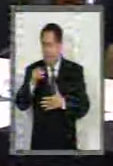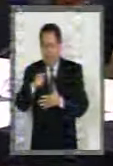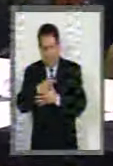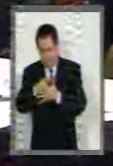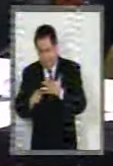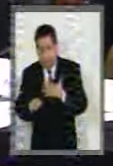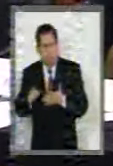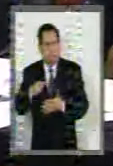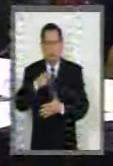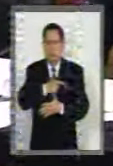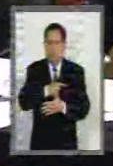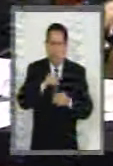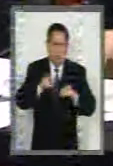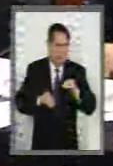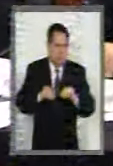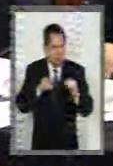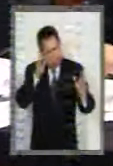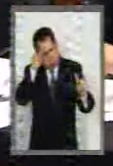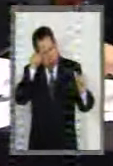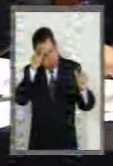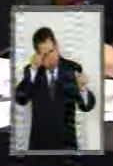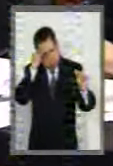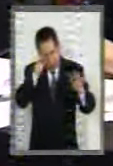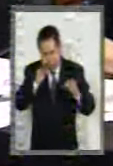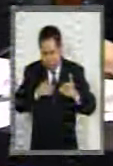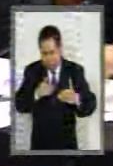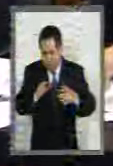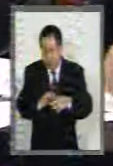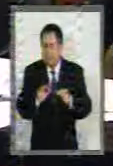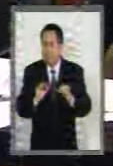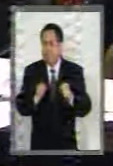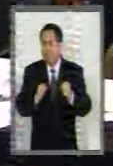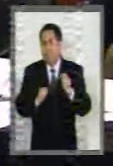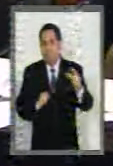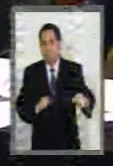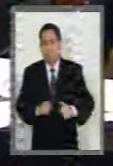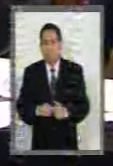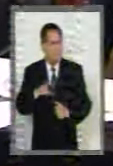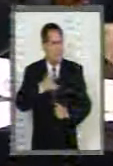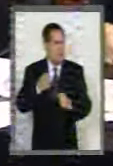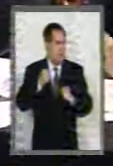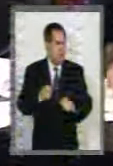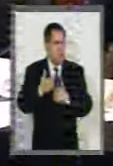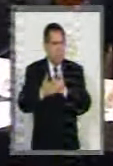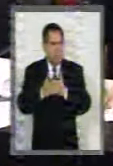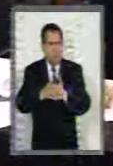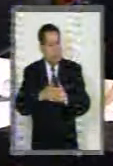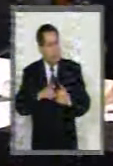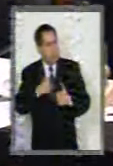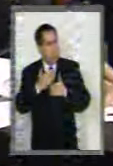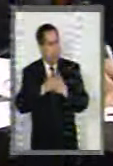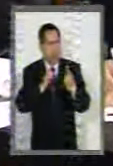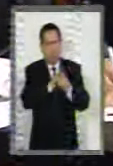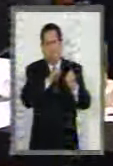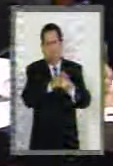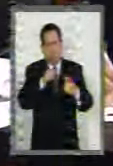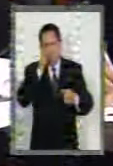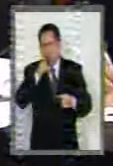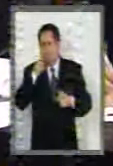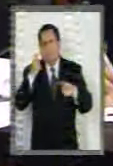donde habíamos logrado consensos y avances muy importantes. Aunque también estoy seguro que pronto nos encontraremos en la vida